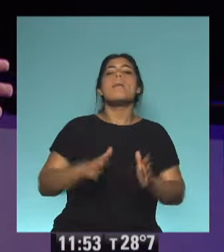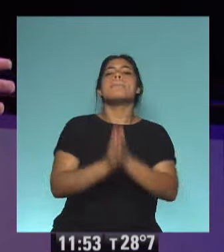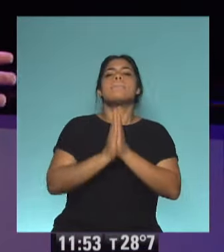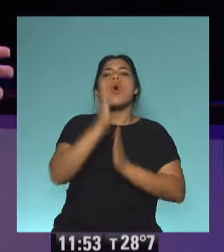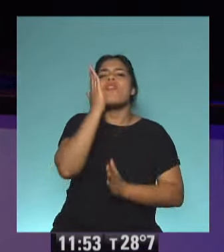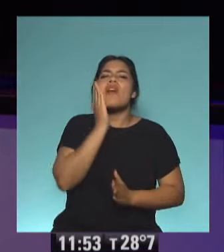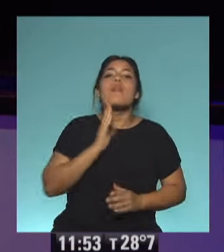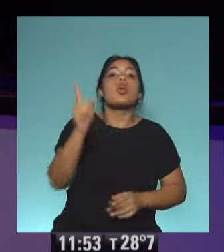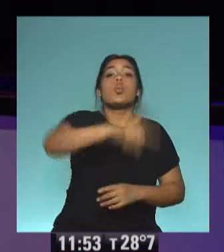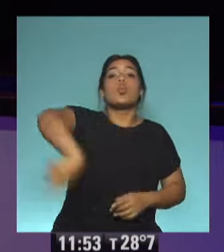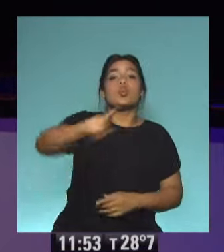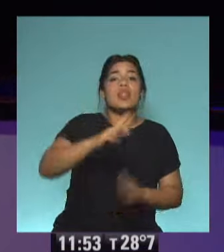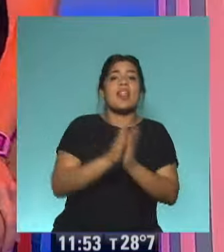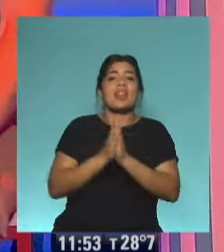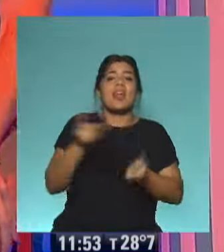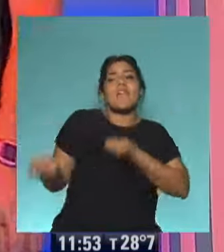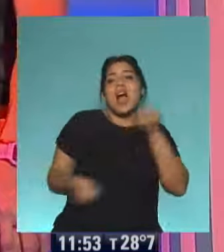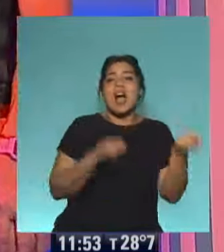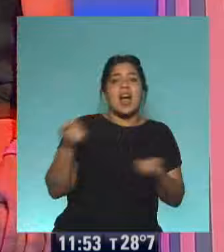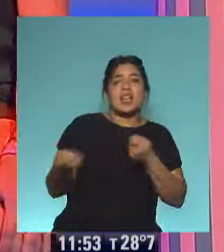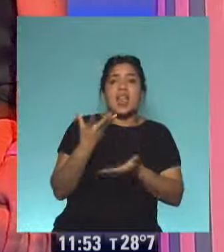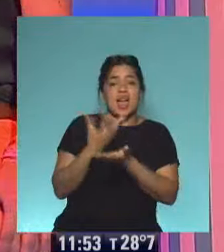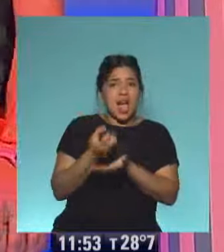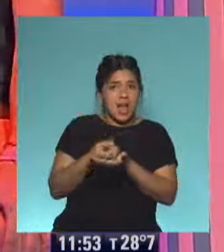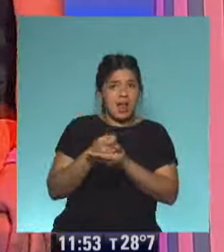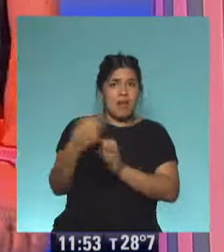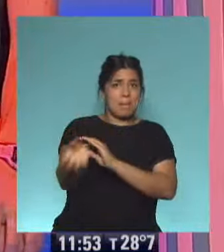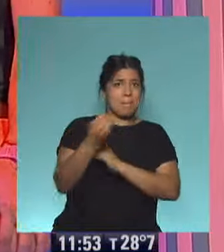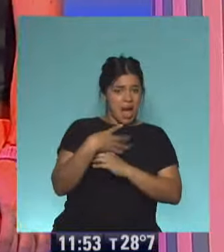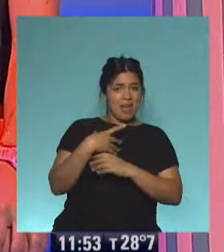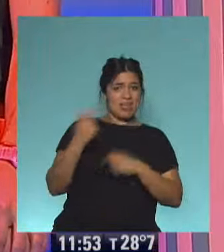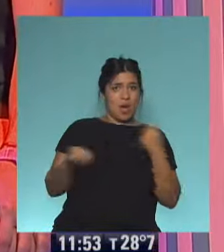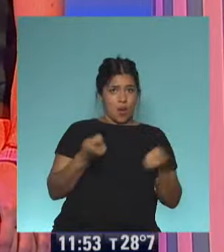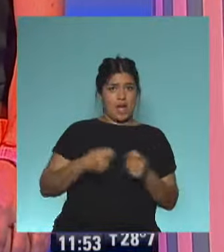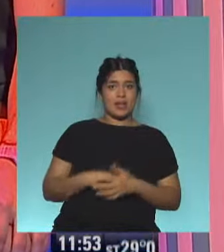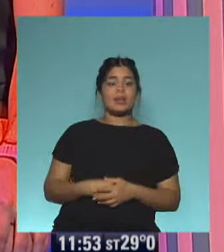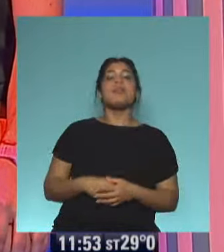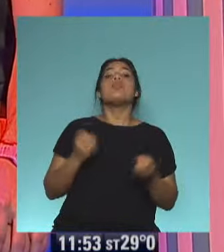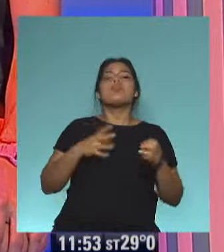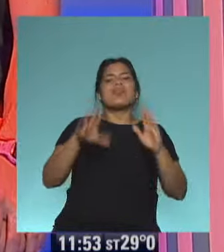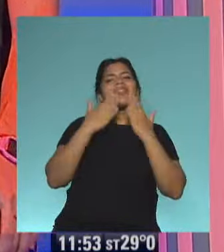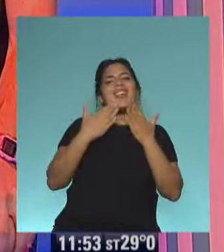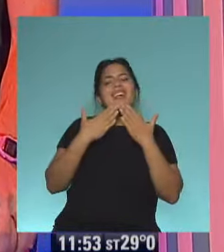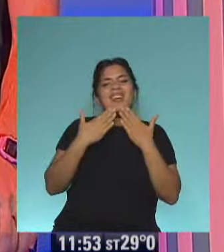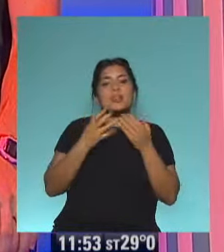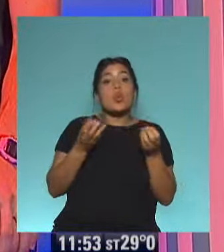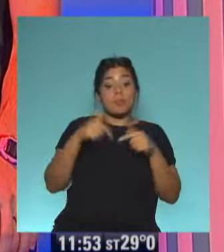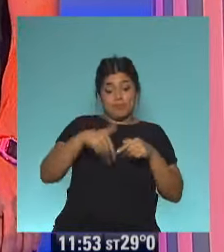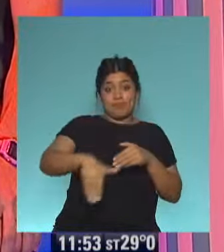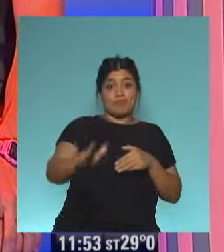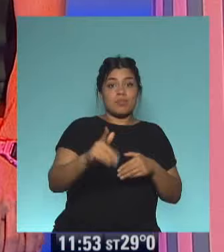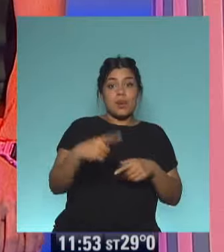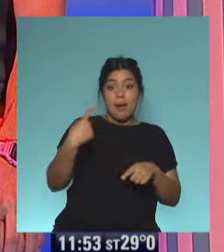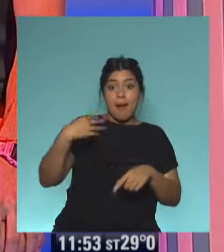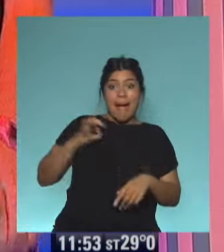bailando en la cumbia de la señora Julia. Por favor. Chicos, gracias Mauro por todo esto que trajiste. Vamos a seguir recordando música en este fin de año